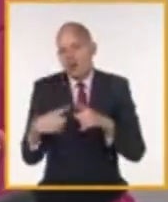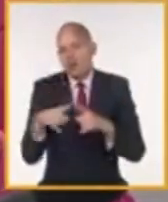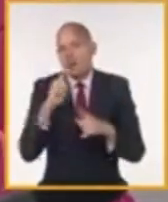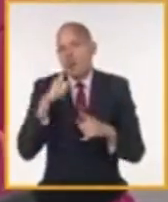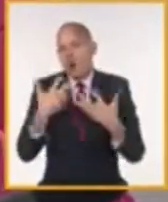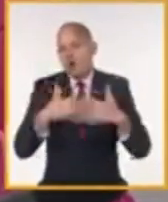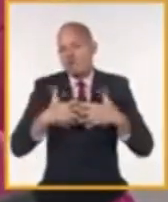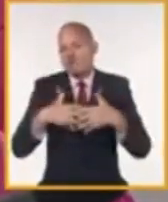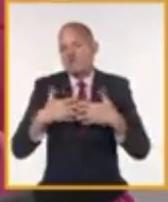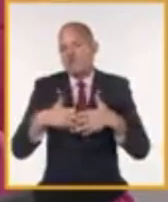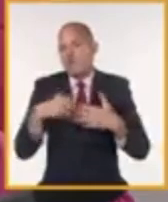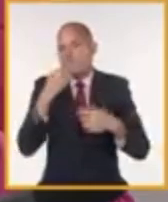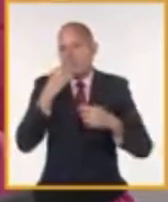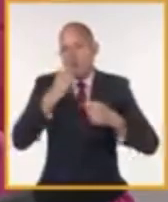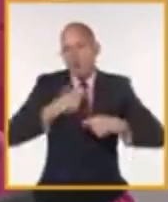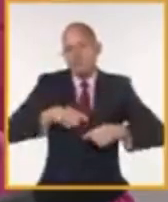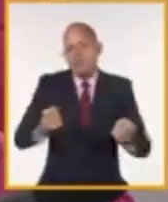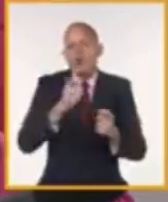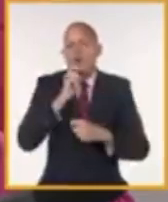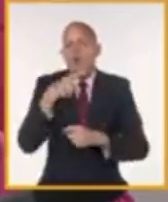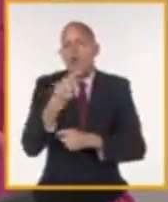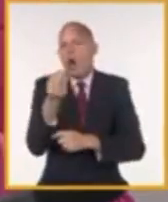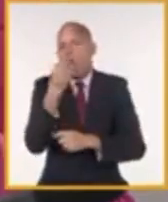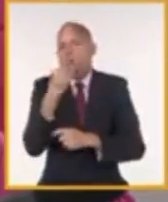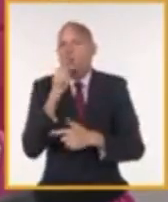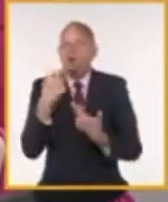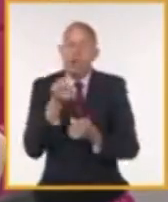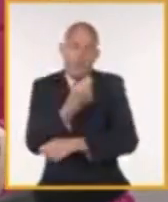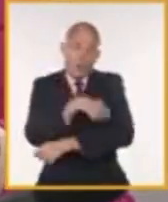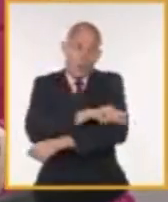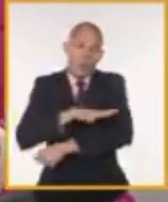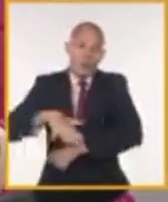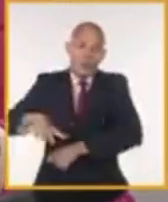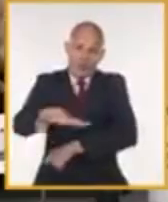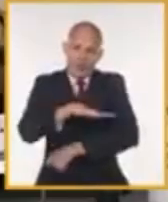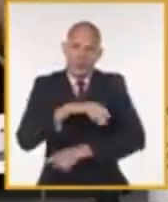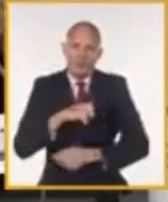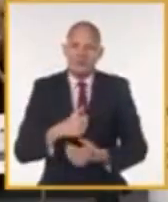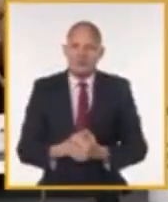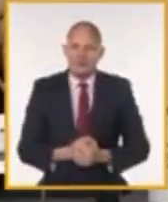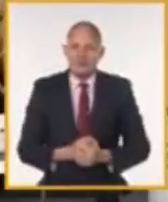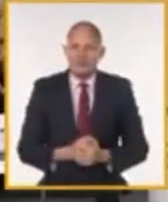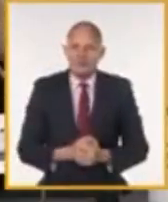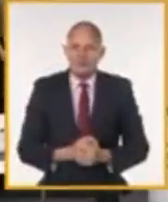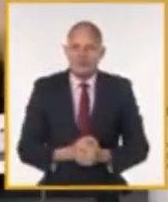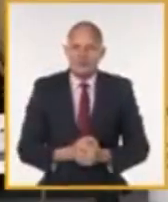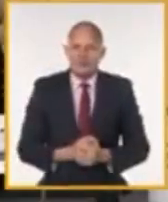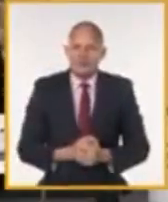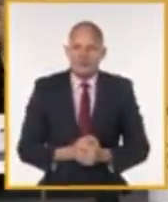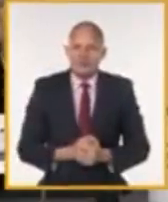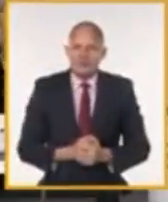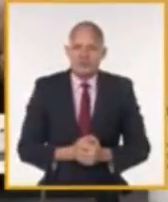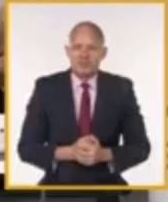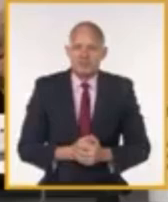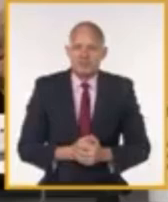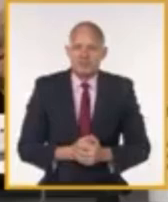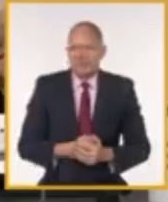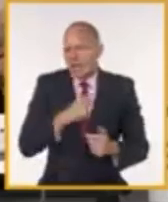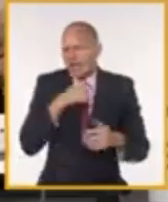producción para la población y dándole valor agregado a nuestras producciones. Y en esa búsqueda, hablaba de las